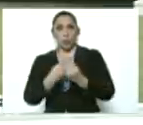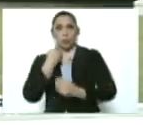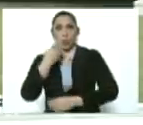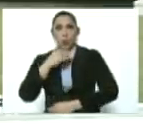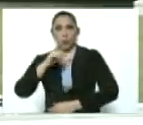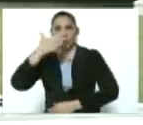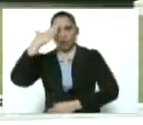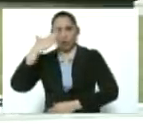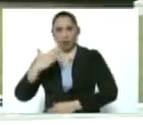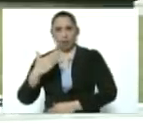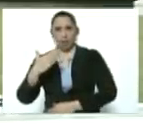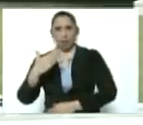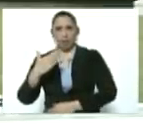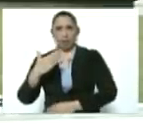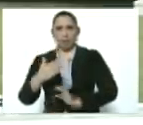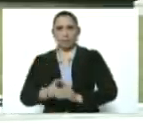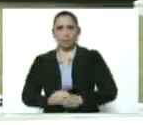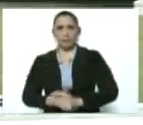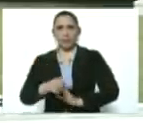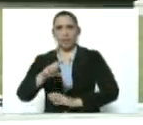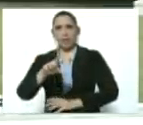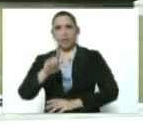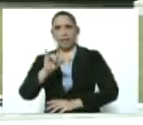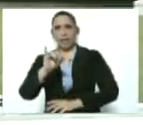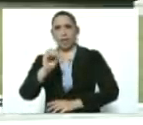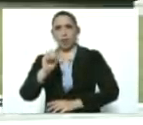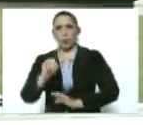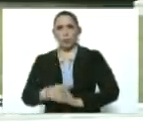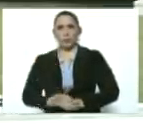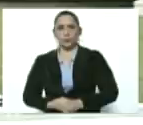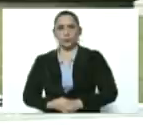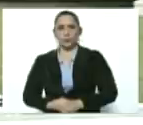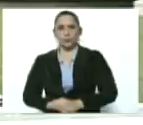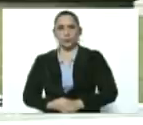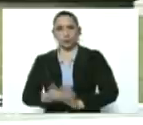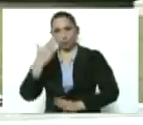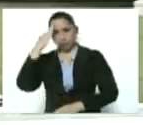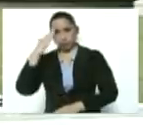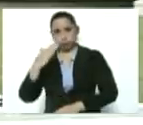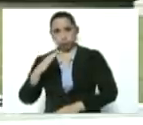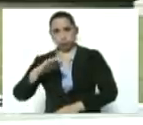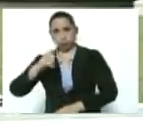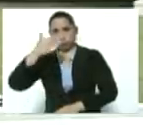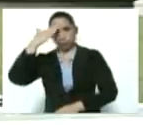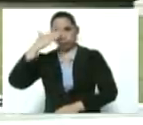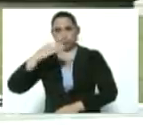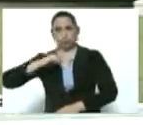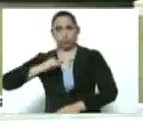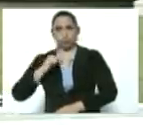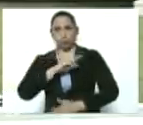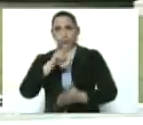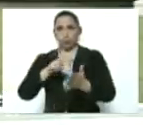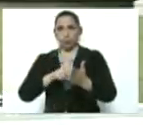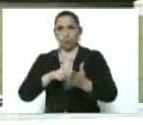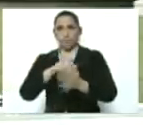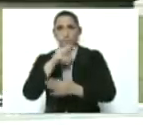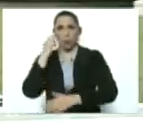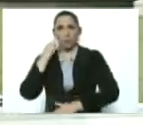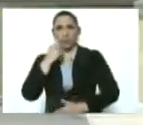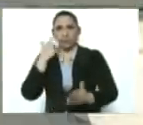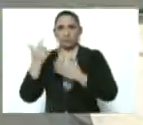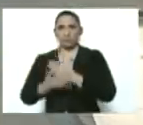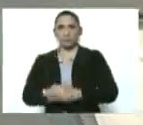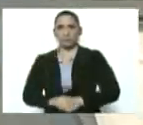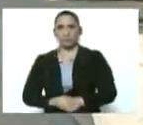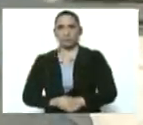general el general elio para la pared es comandante general de la policía nacional bolivariana delante